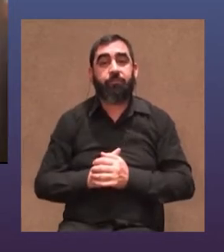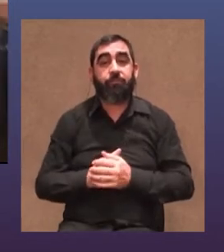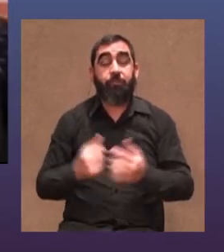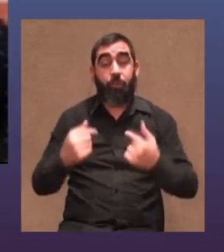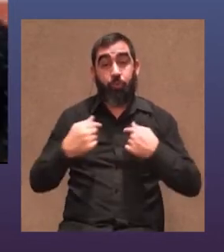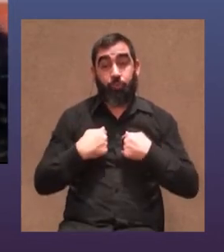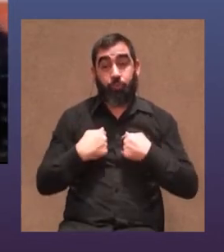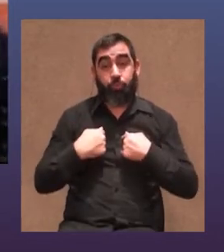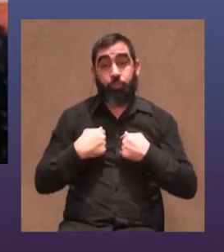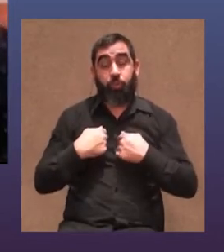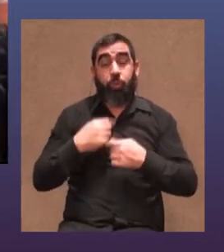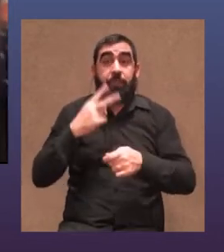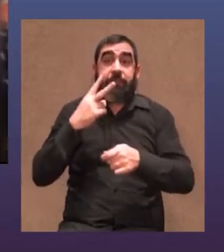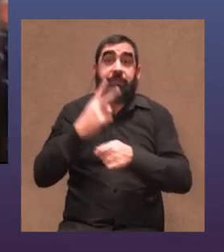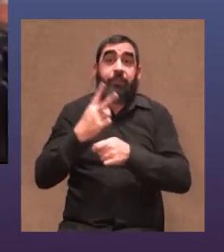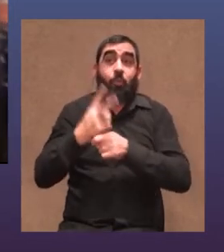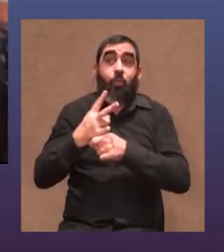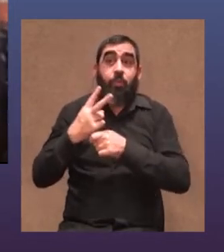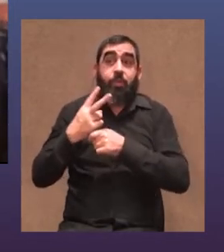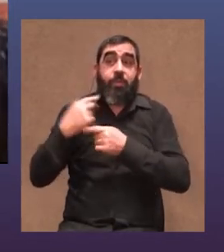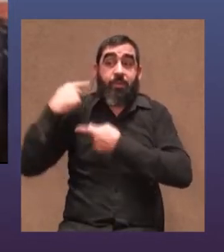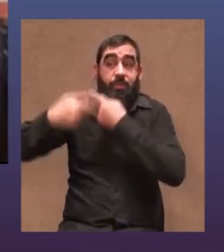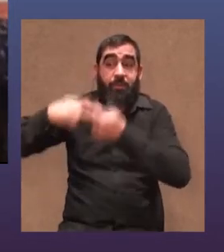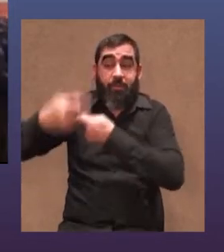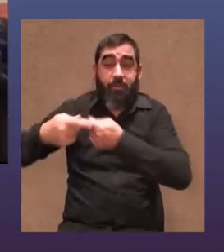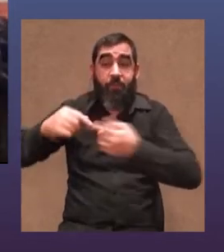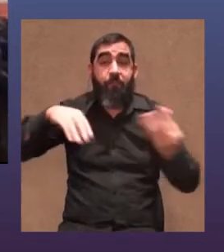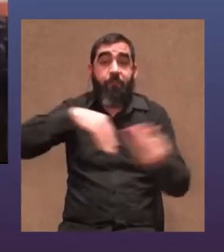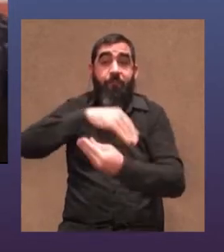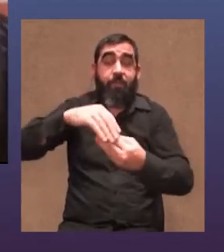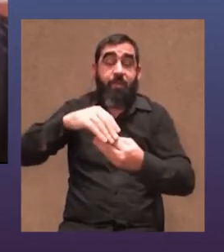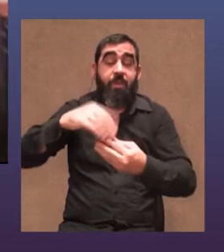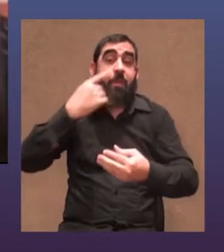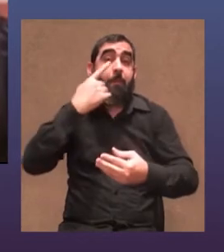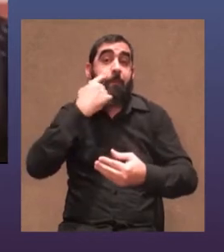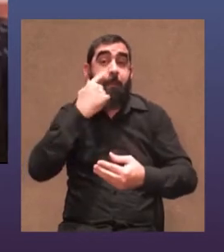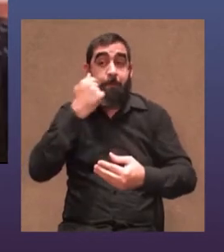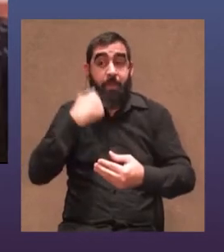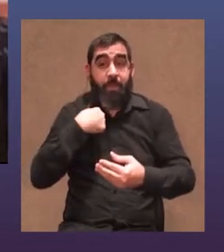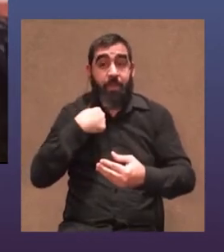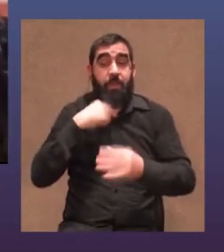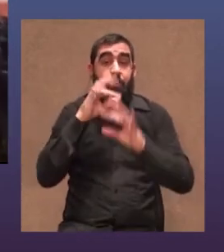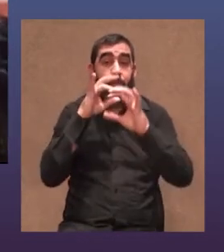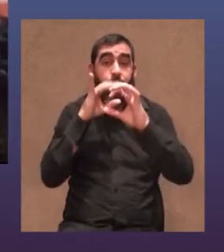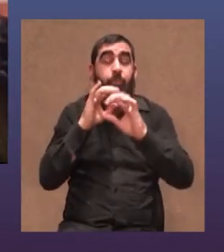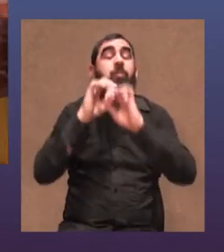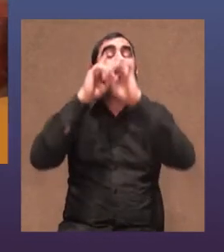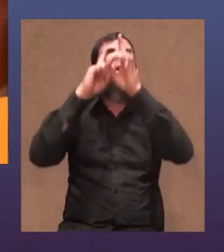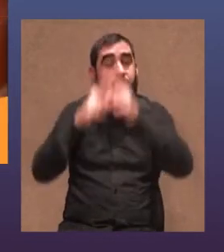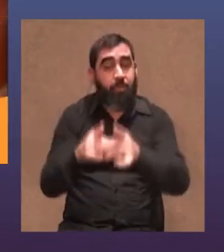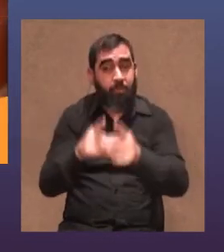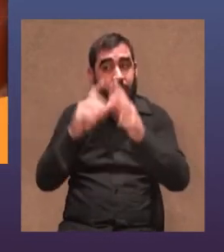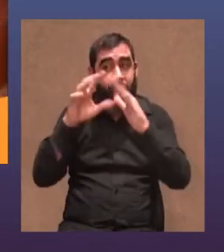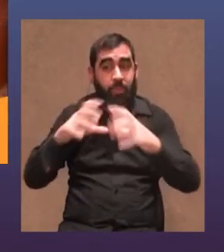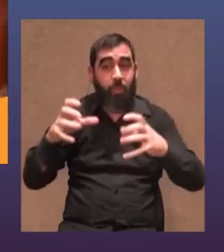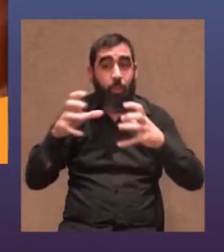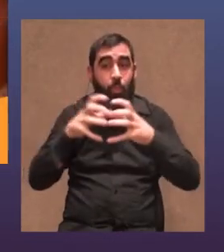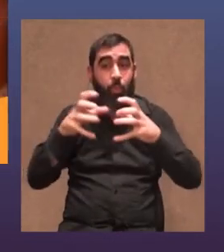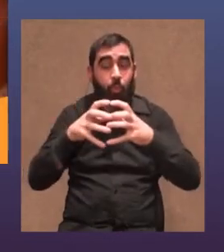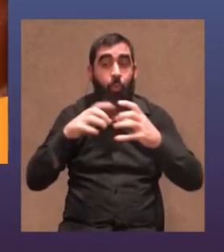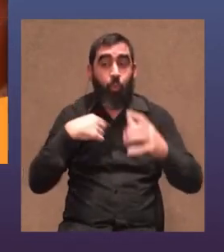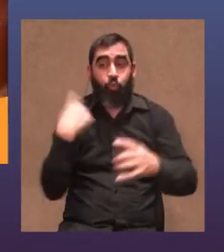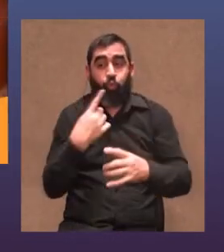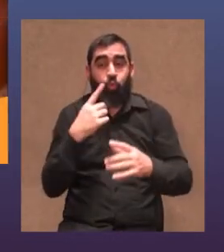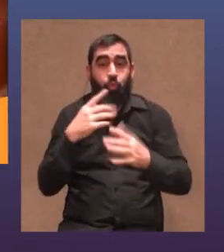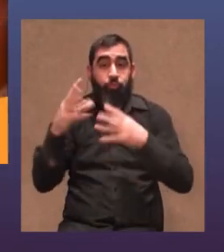Bueno, yo soy segunda generación en mi familia de músicos. Mi padre era trompetista también de la orquesta, era solista, y